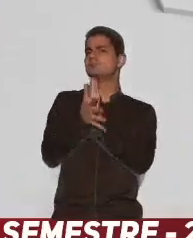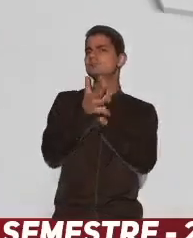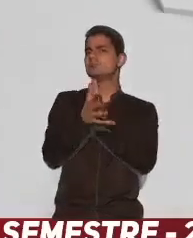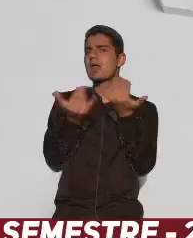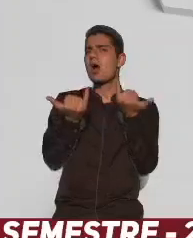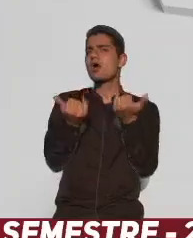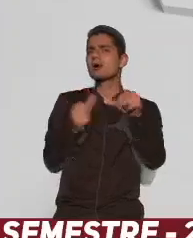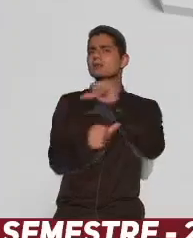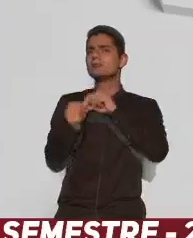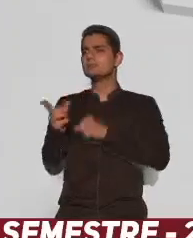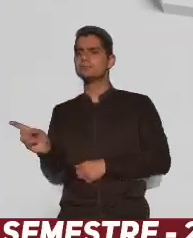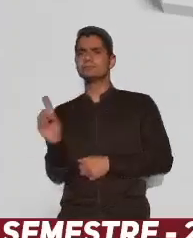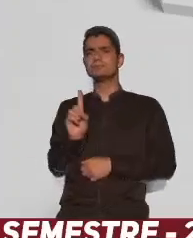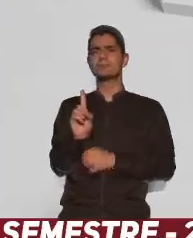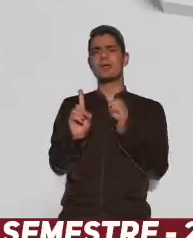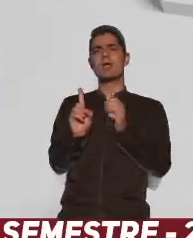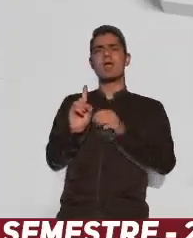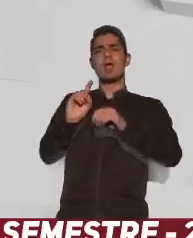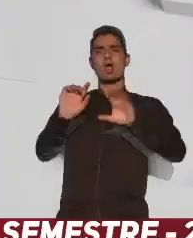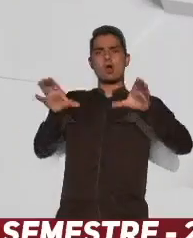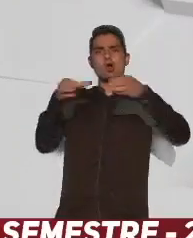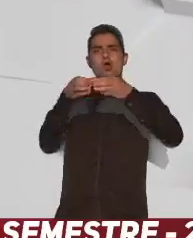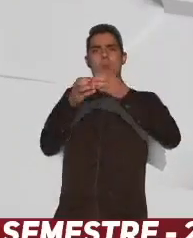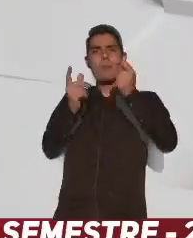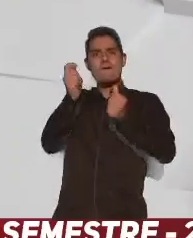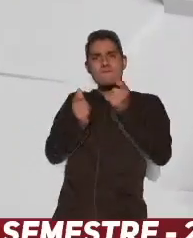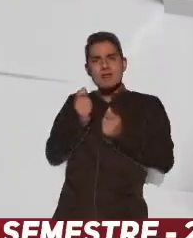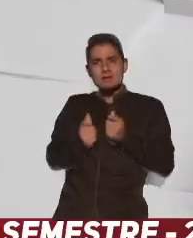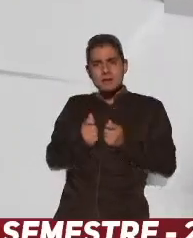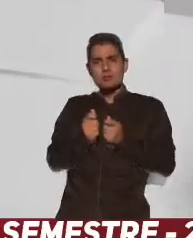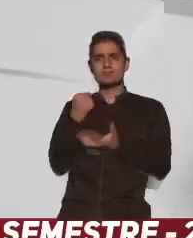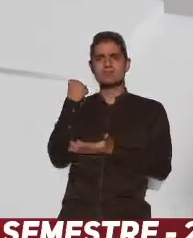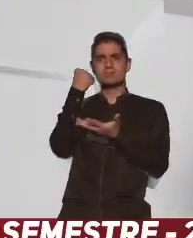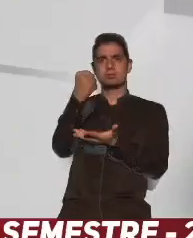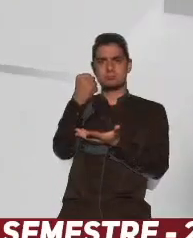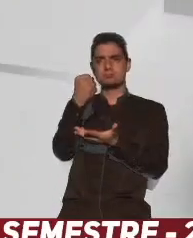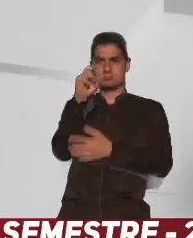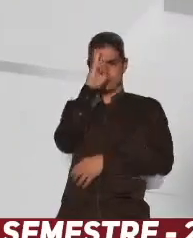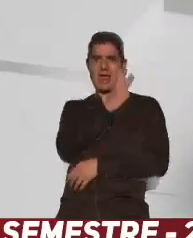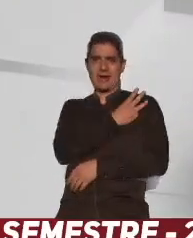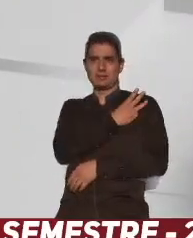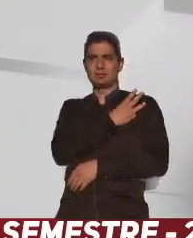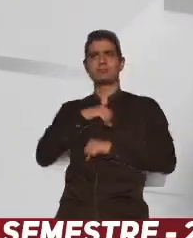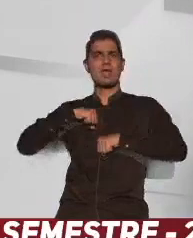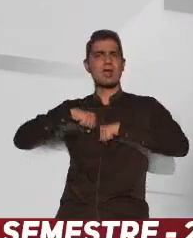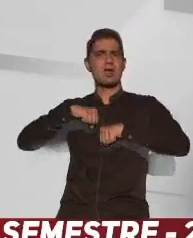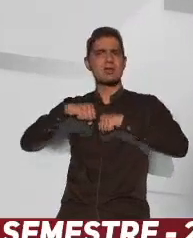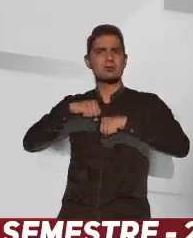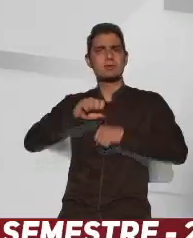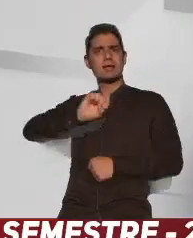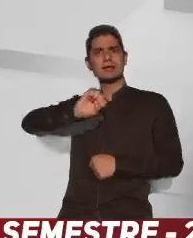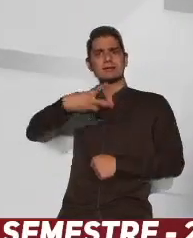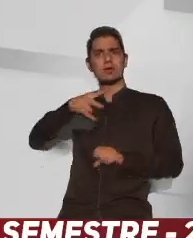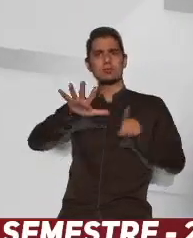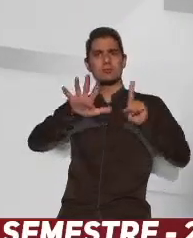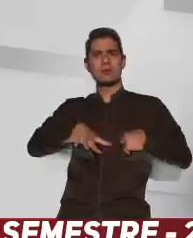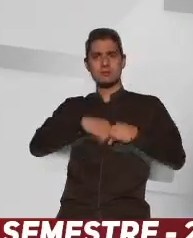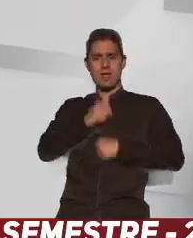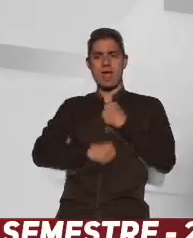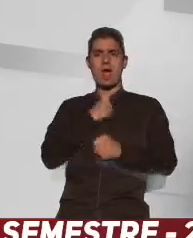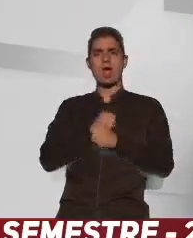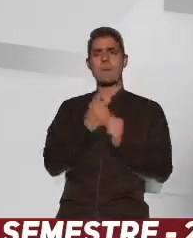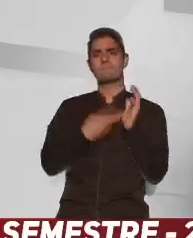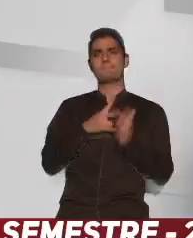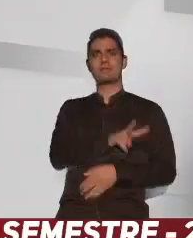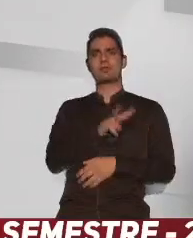el Comando Financiero y Presupuestal del Ejército COFIP durante su gestión para el segundo semestre del año 2022,